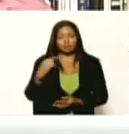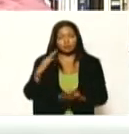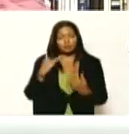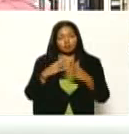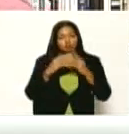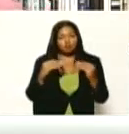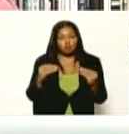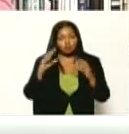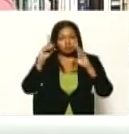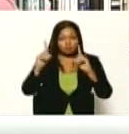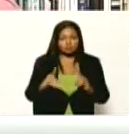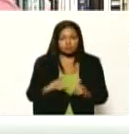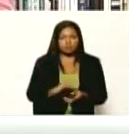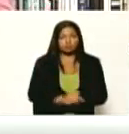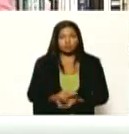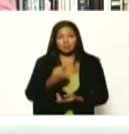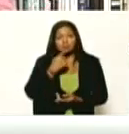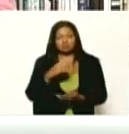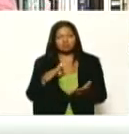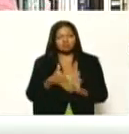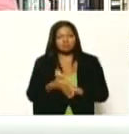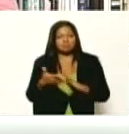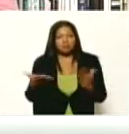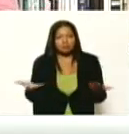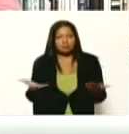lo que usted decida. Yo ni le había dicho para qué.